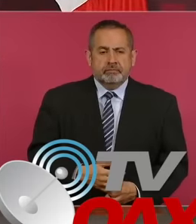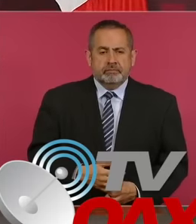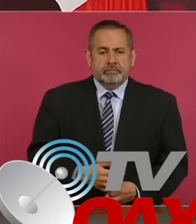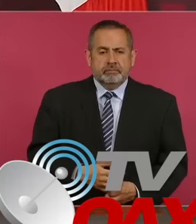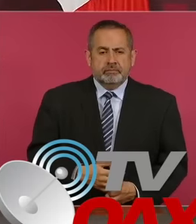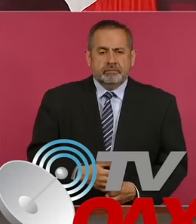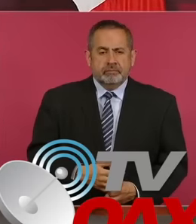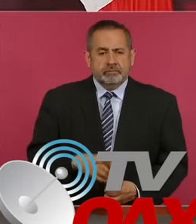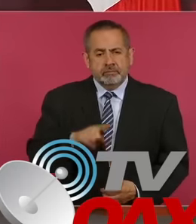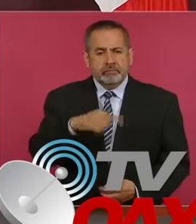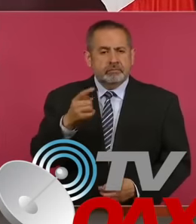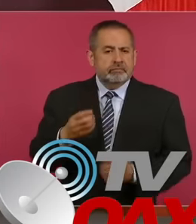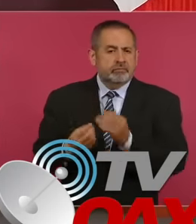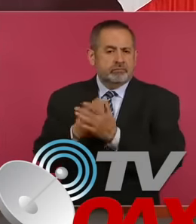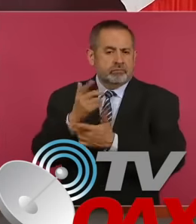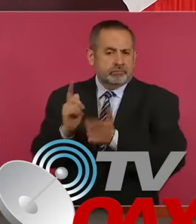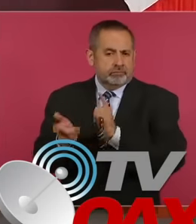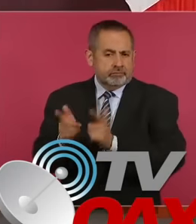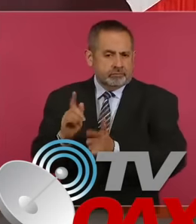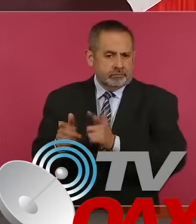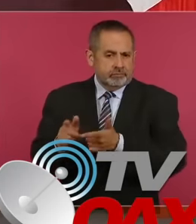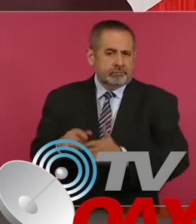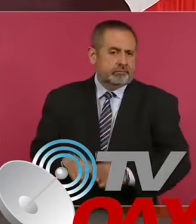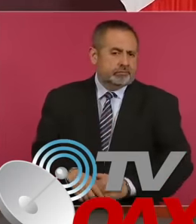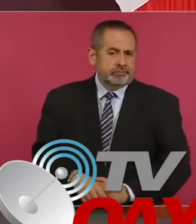este es Nuevo Laredo.